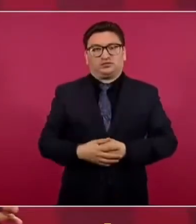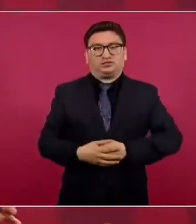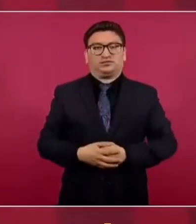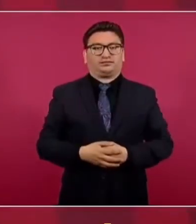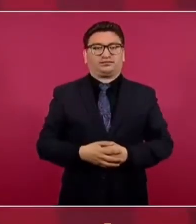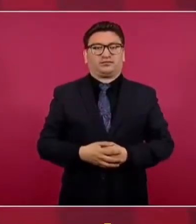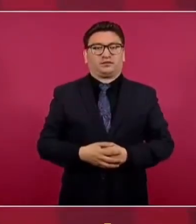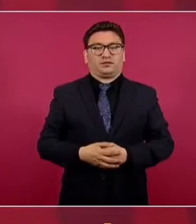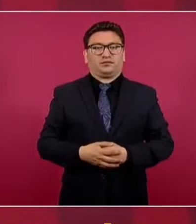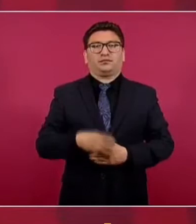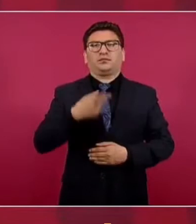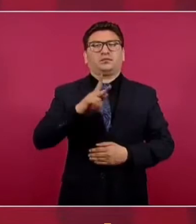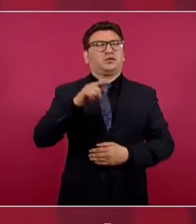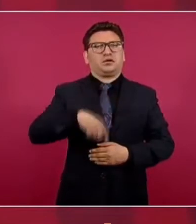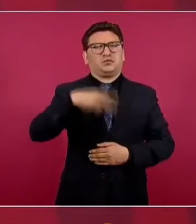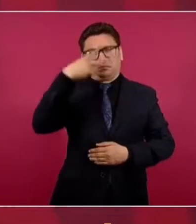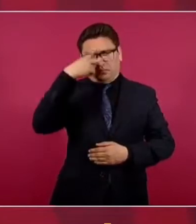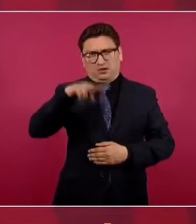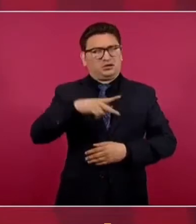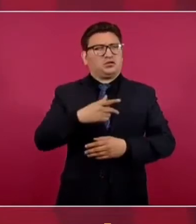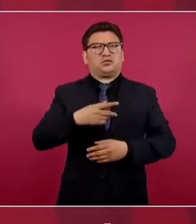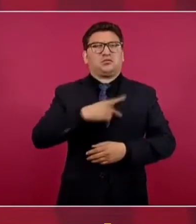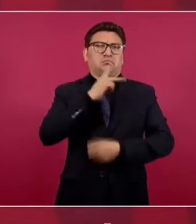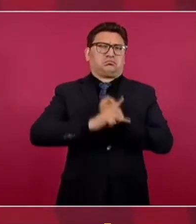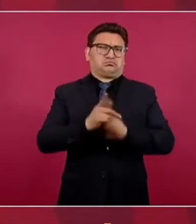país de libertades.